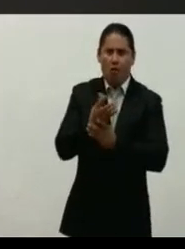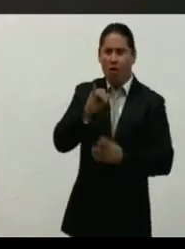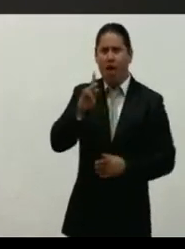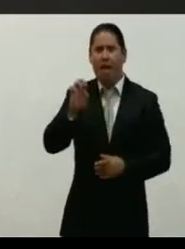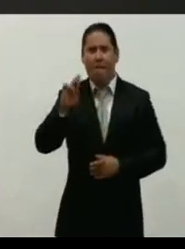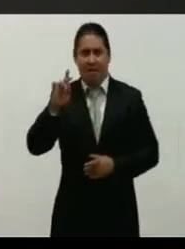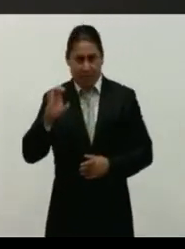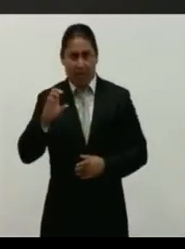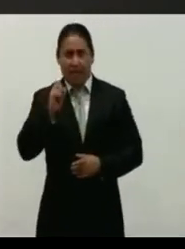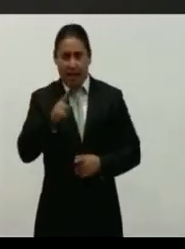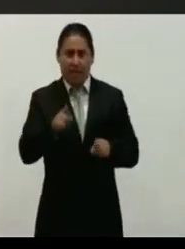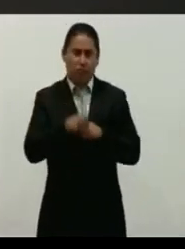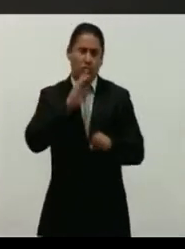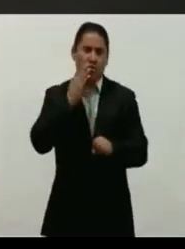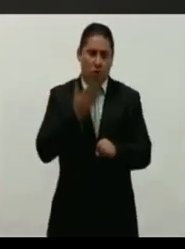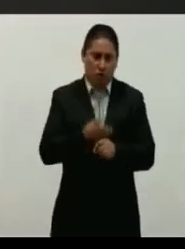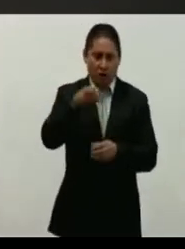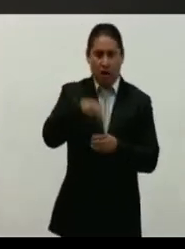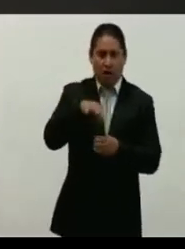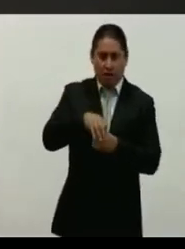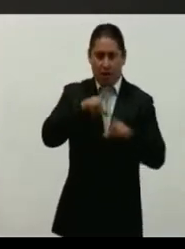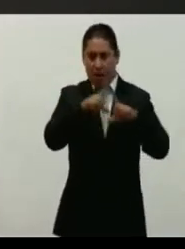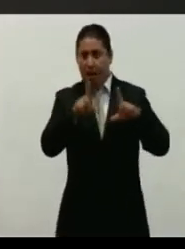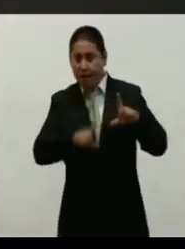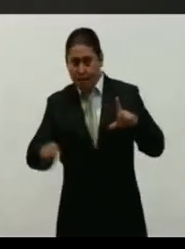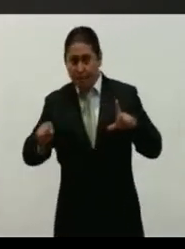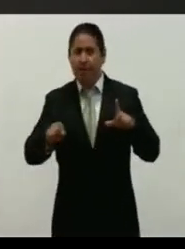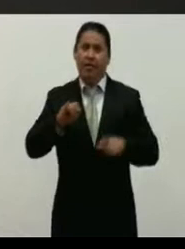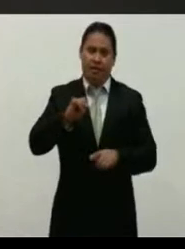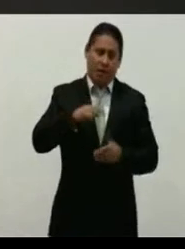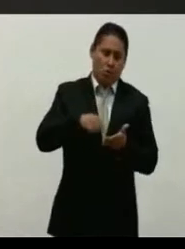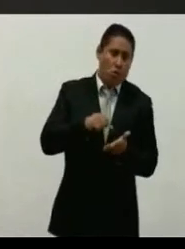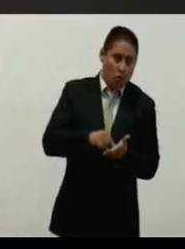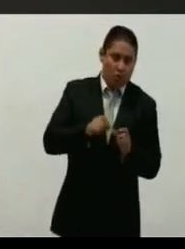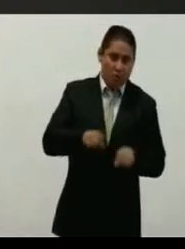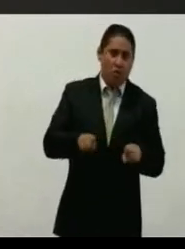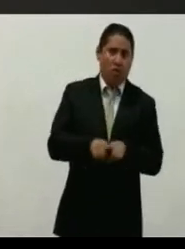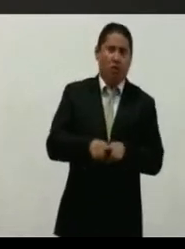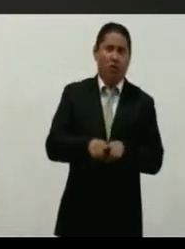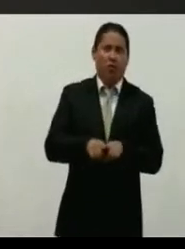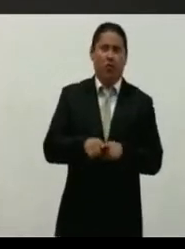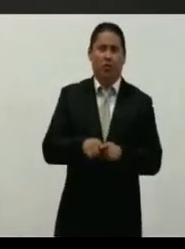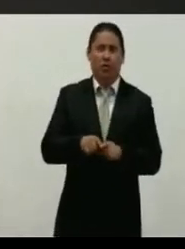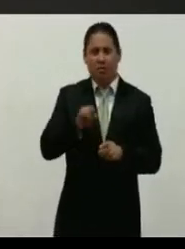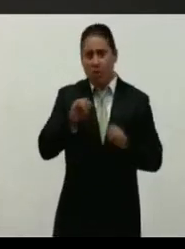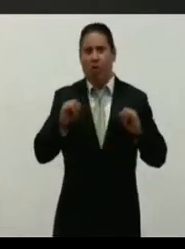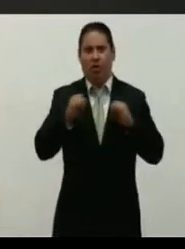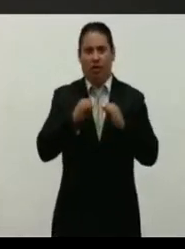Electoral, que se encargaría de las elecciones en el ámbito nacional y en lo local se crearon los organismos públicos